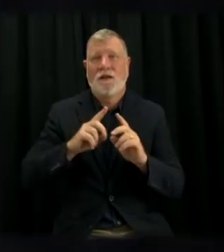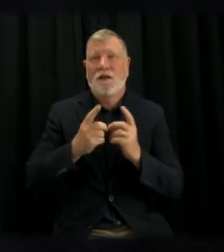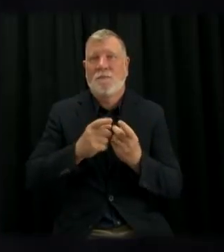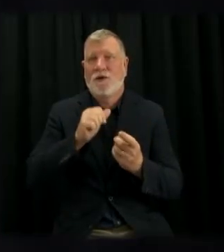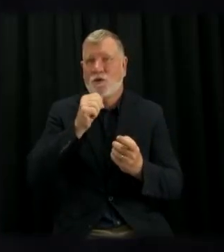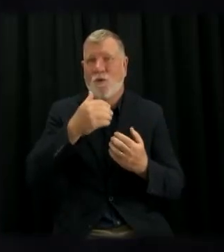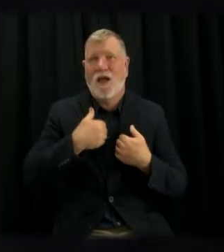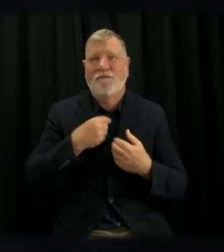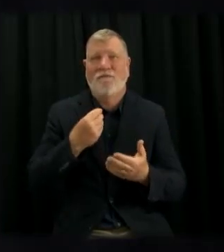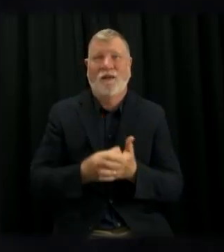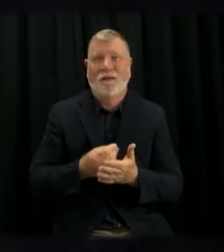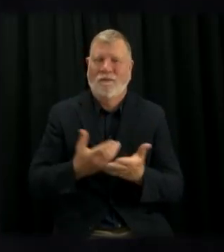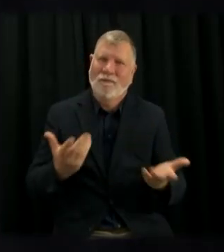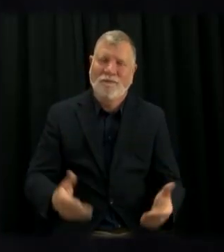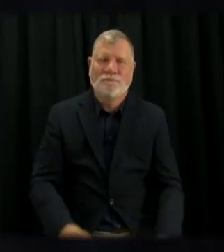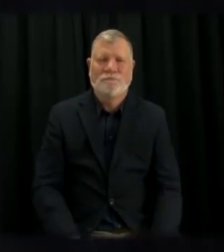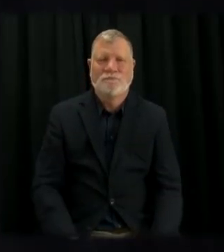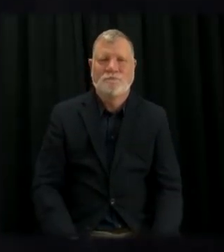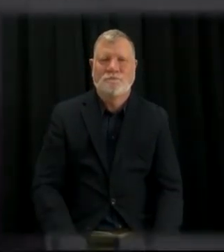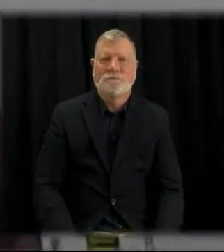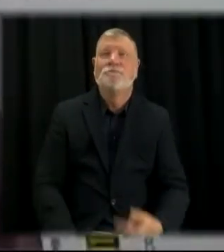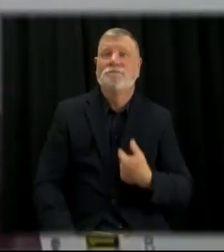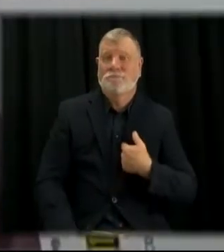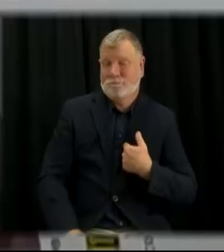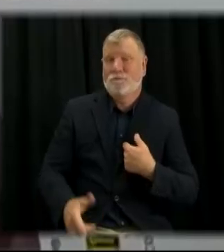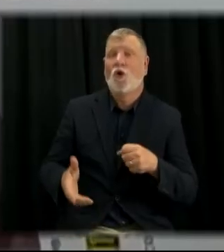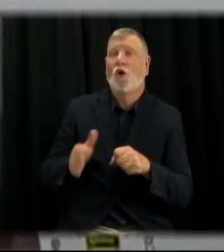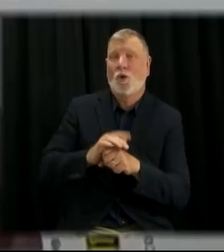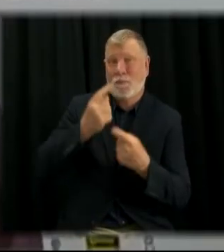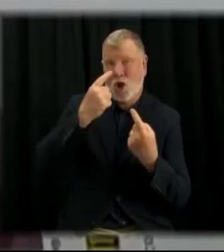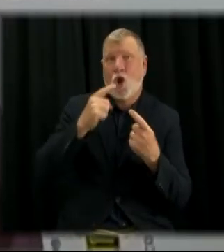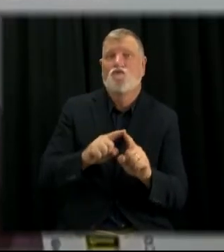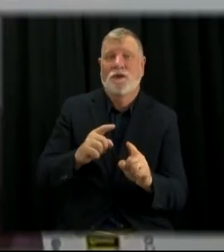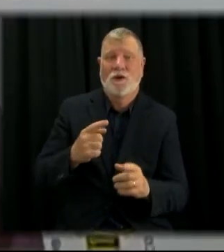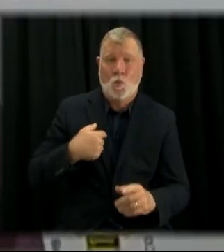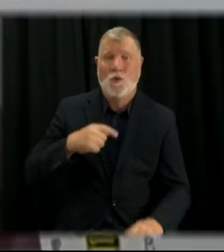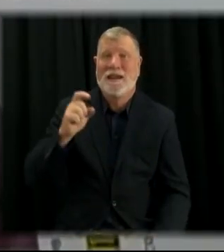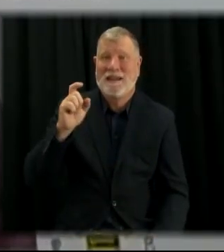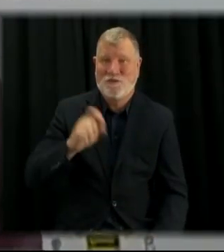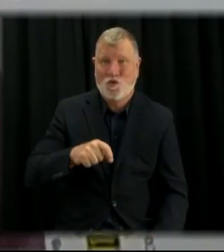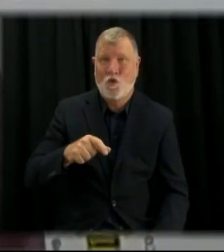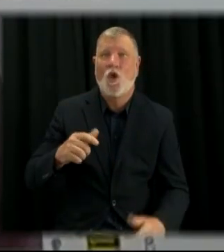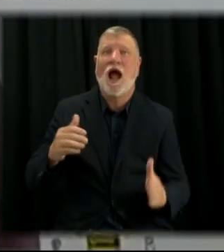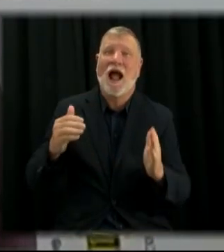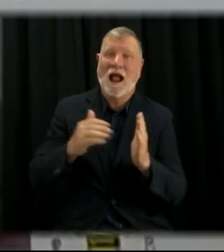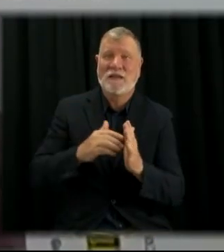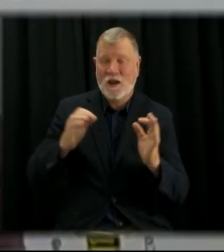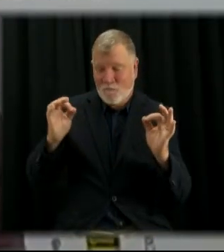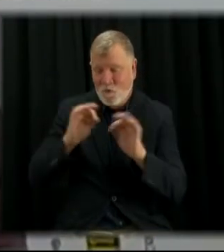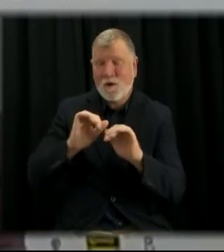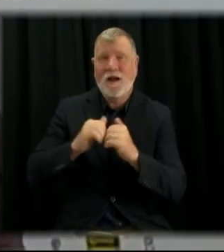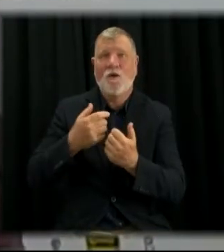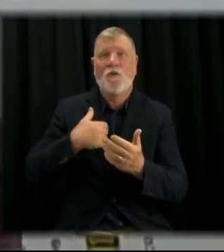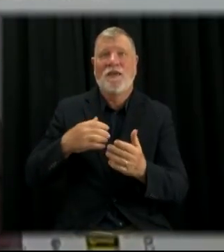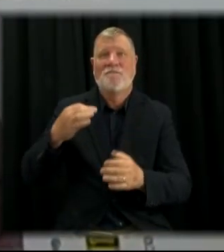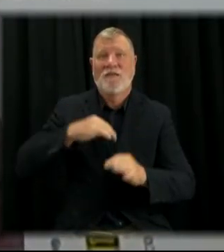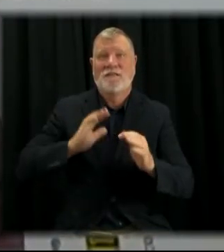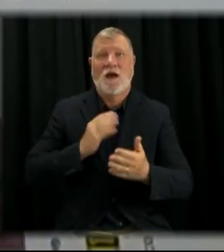dólares, pero que no ha sido renovado, pero que el departamento no puede decir que no tiene el financiamiento. Estoy de